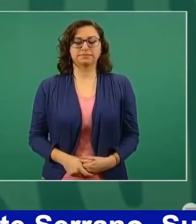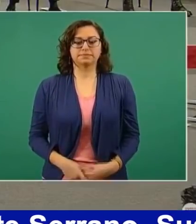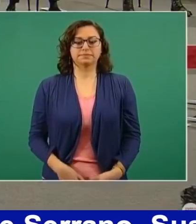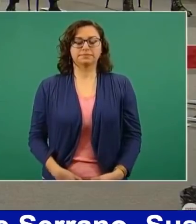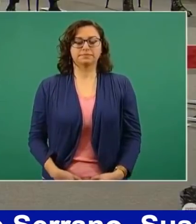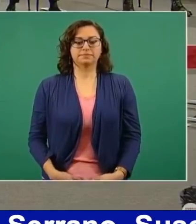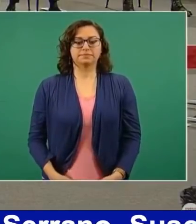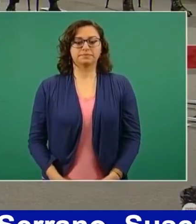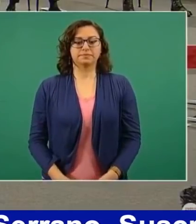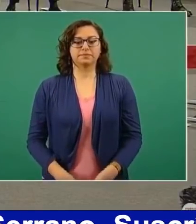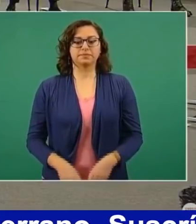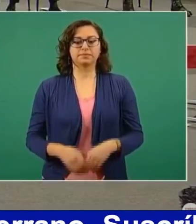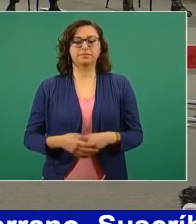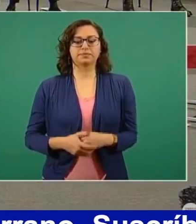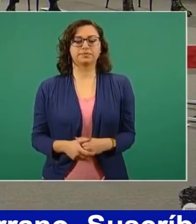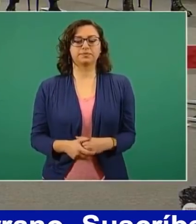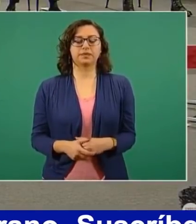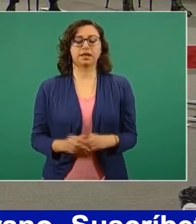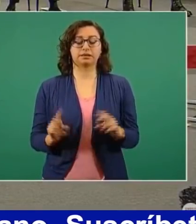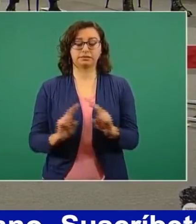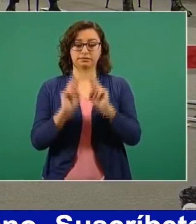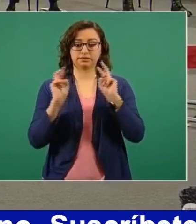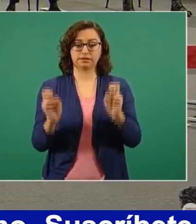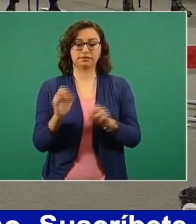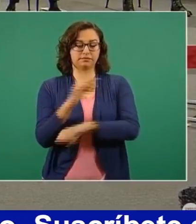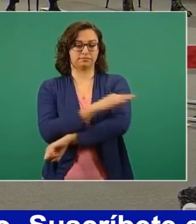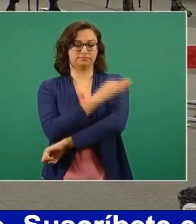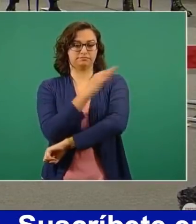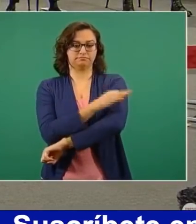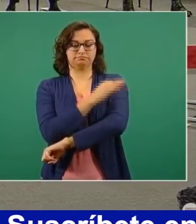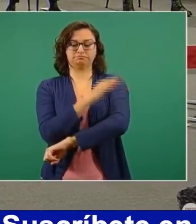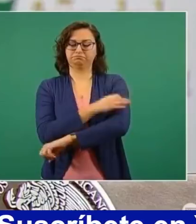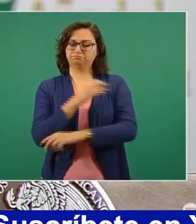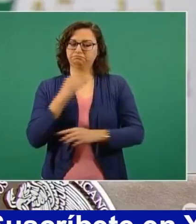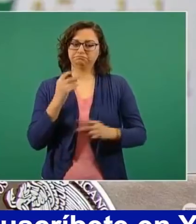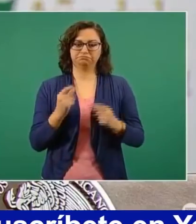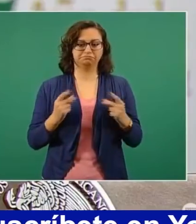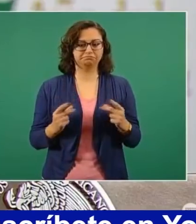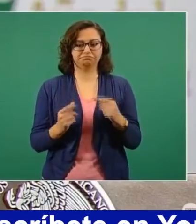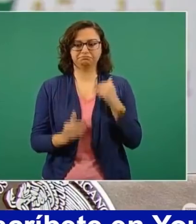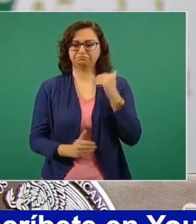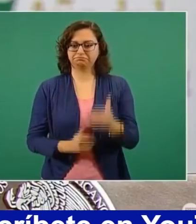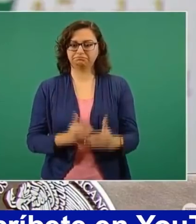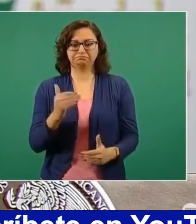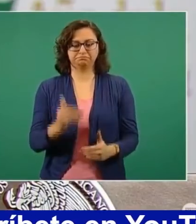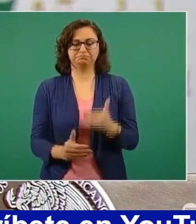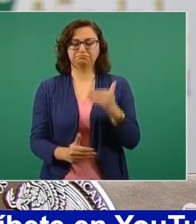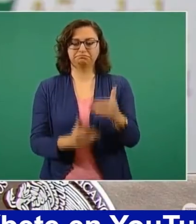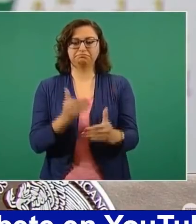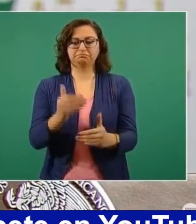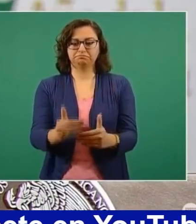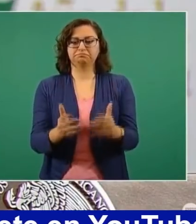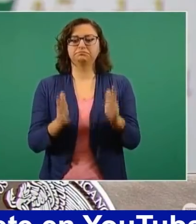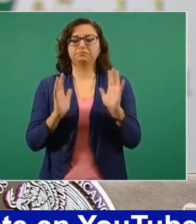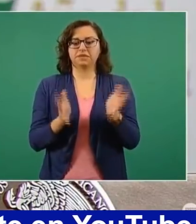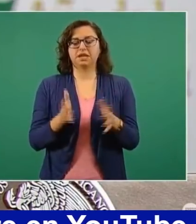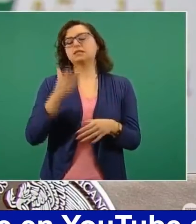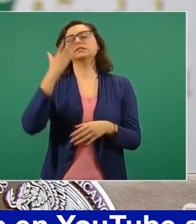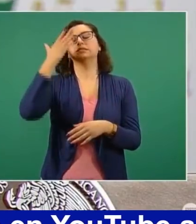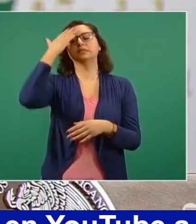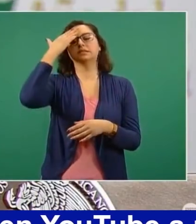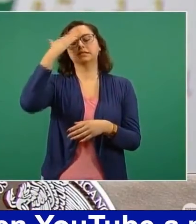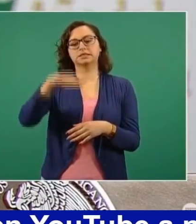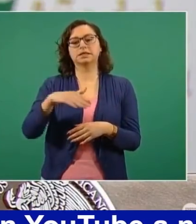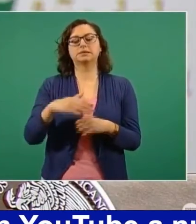Vámonos a la vacunación. La vacunación COVID sigue avanzando en las poblaciones específicas ya conocidas. En